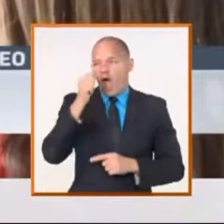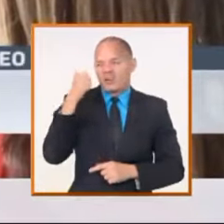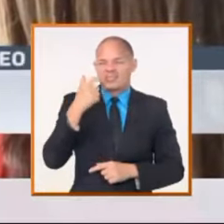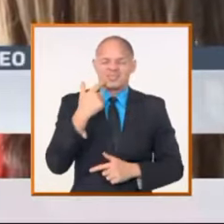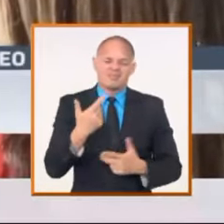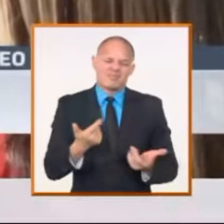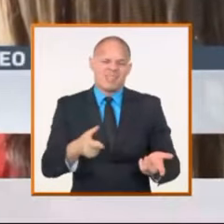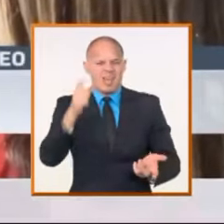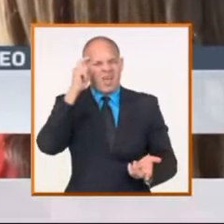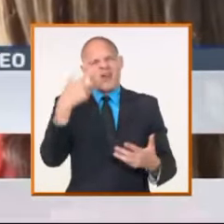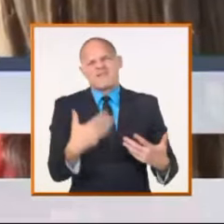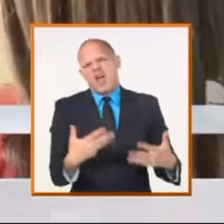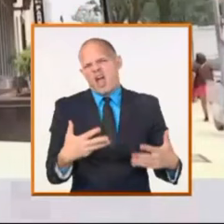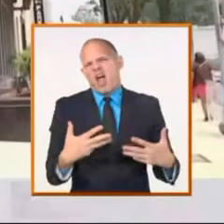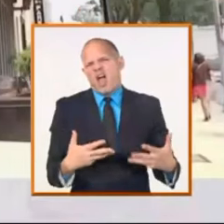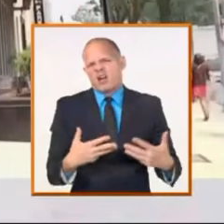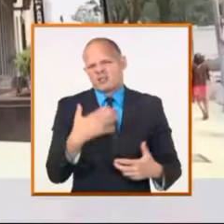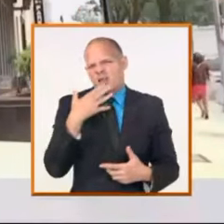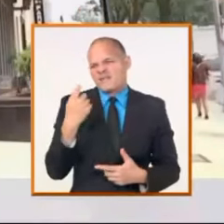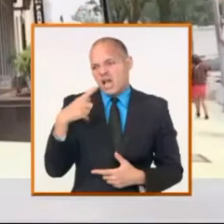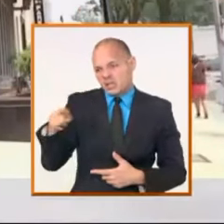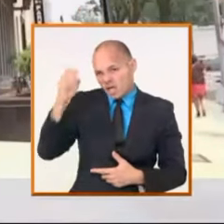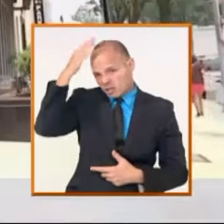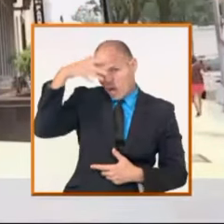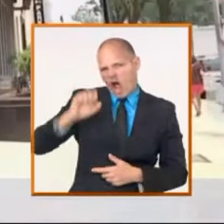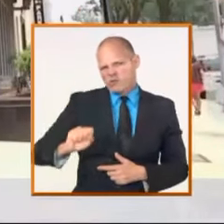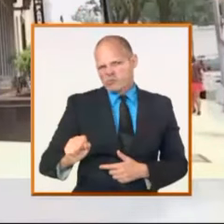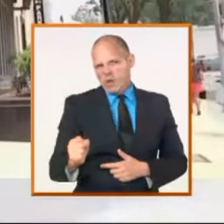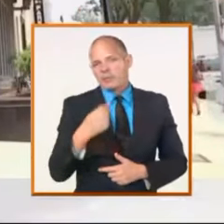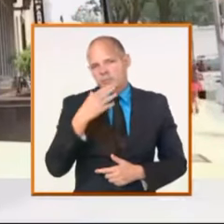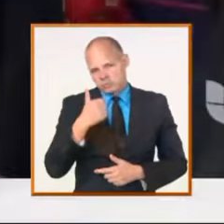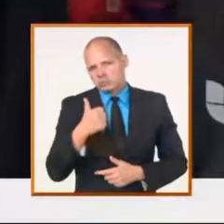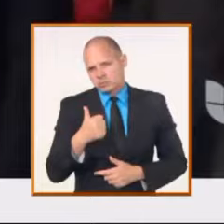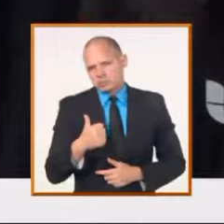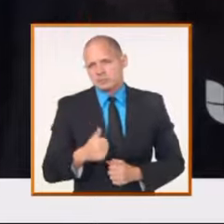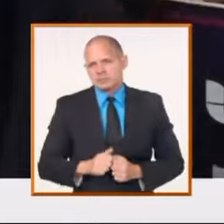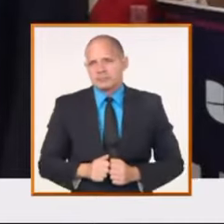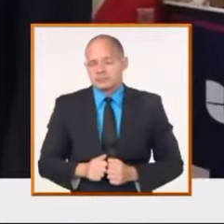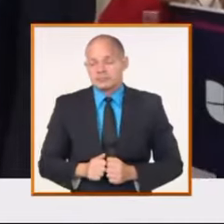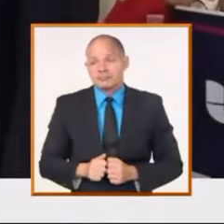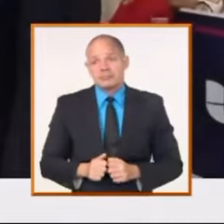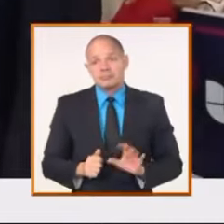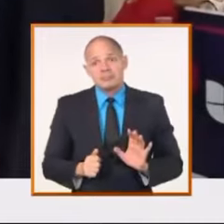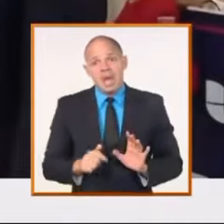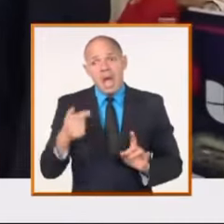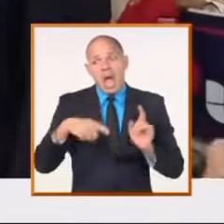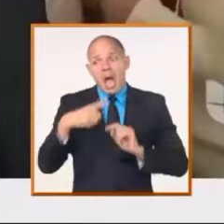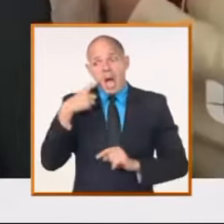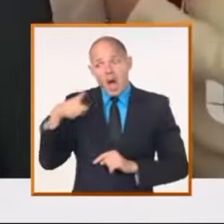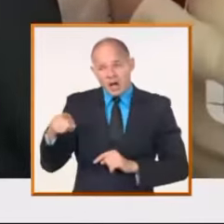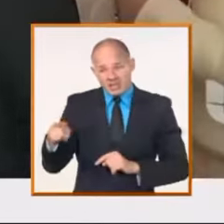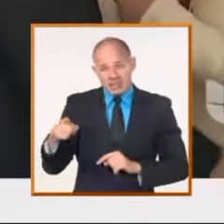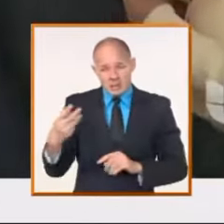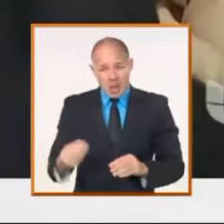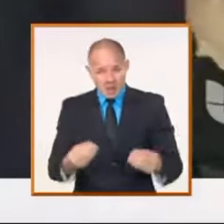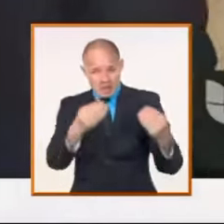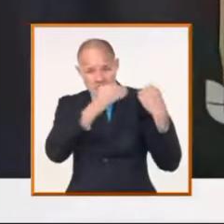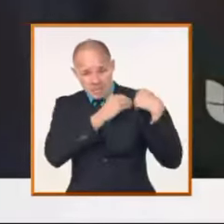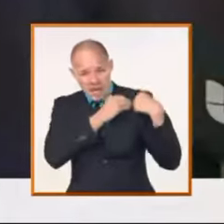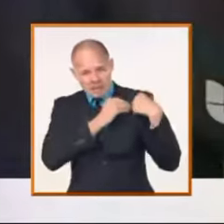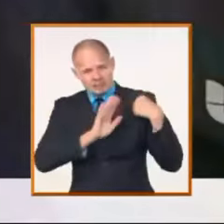las manos simplemente, en todos los aspectos. Según un reporte del Washington Post, si gana Trump, planea vengarse y perseguir a sus